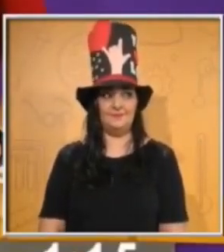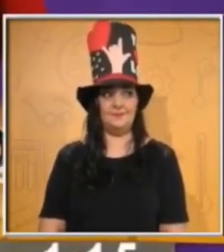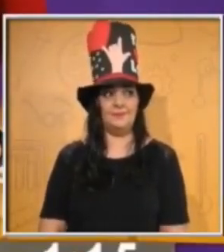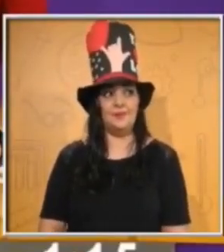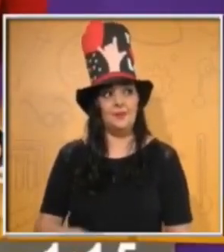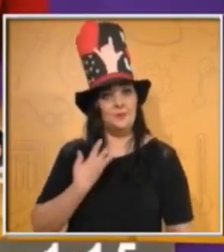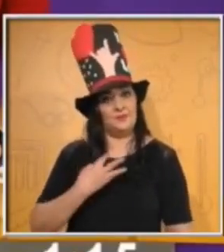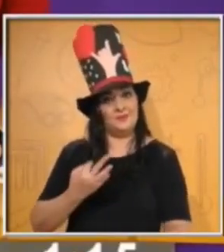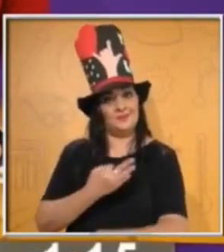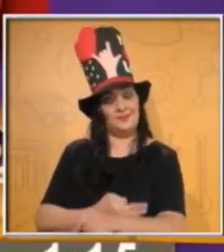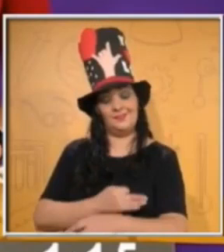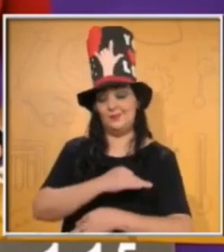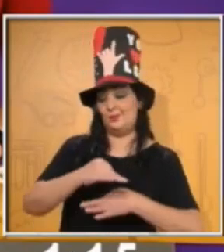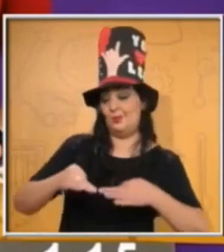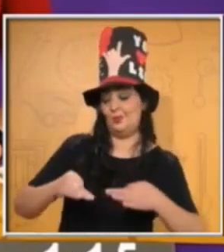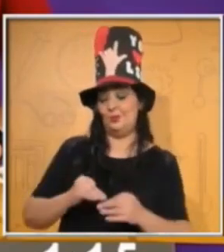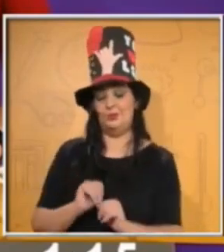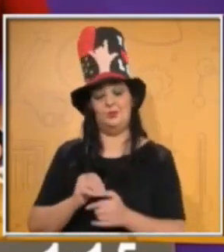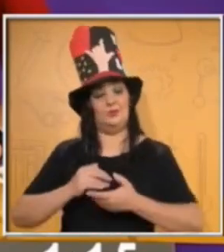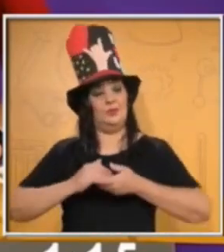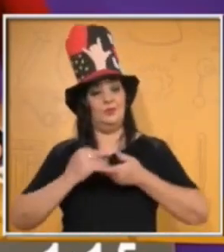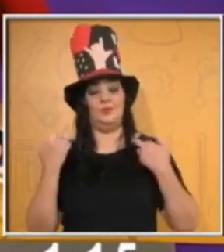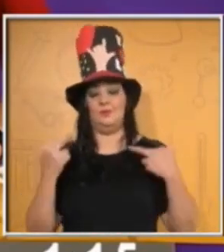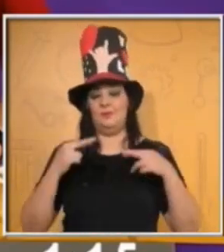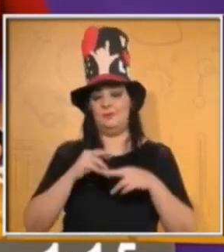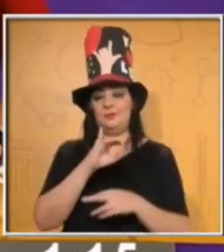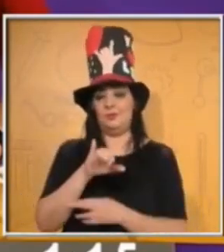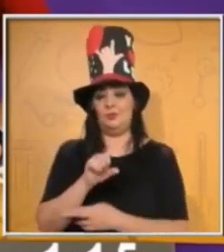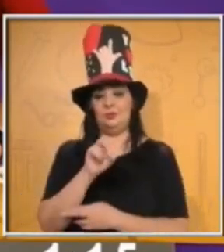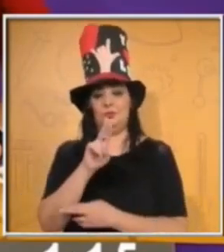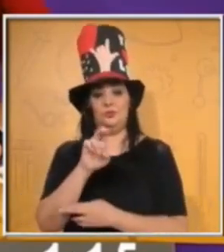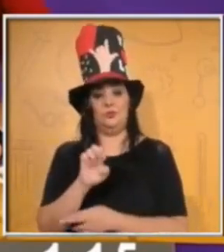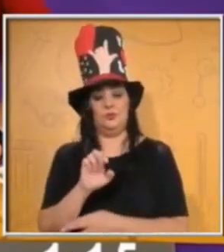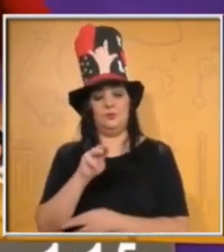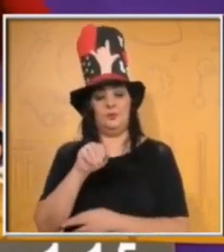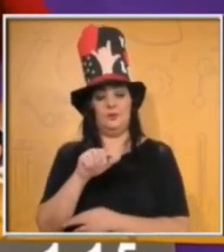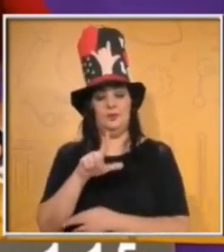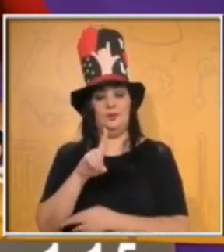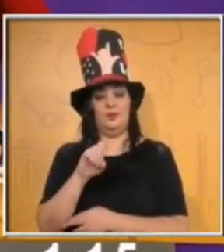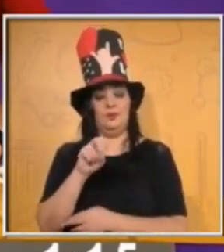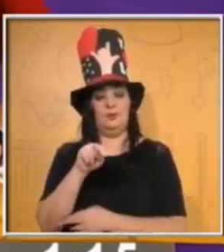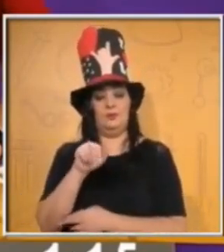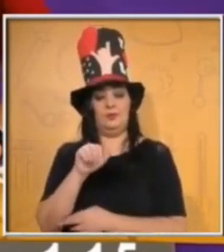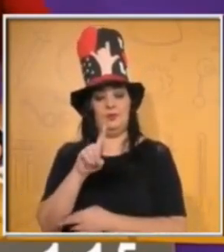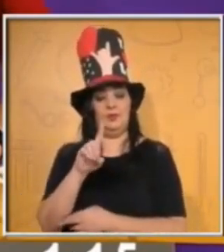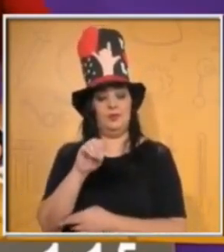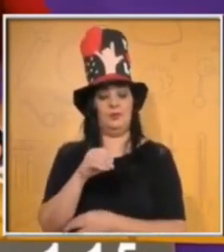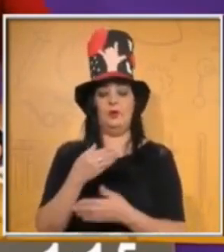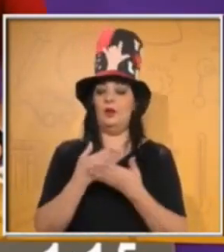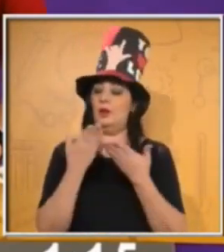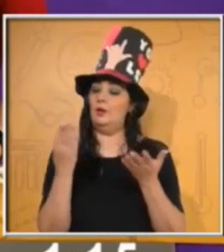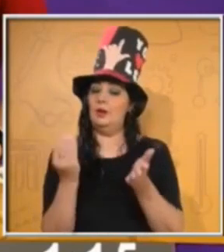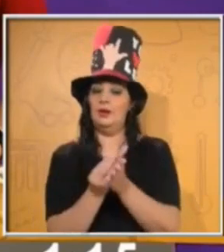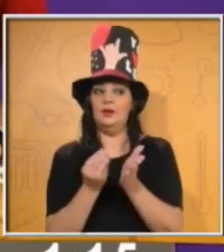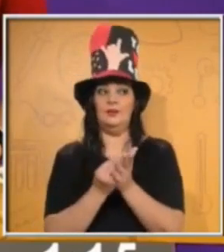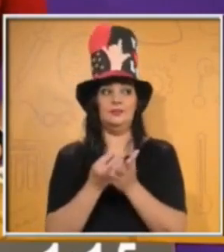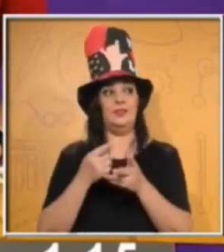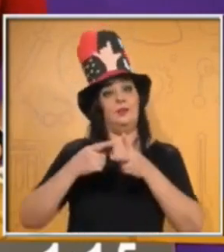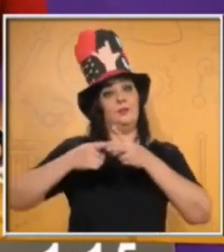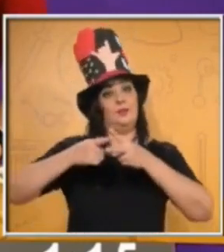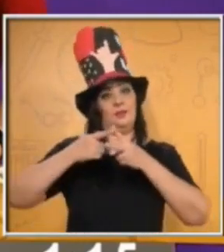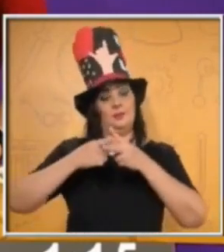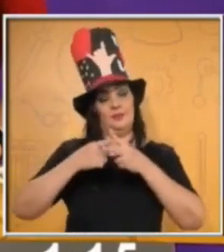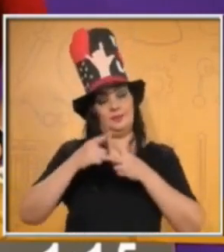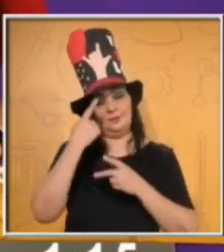Muy buenas tardes, tengan todos ustedes. Los saluda el maestro Josué Maldonado Hernández en esta sección de la clase de matemáticas